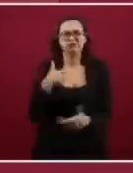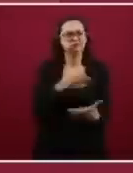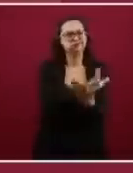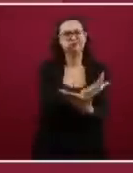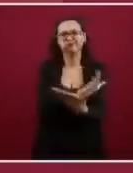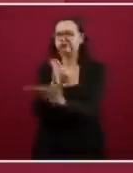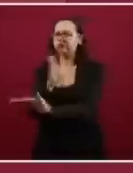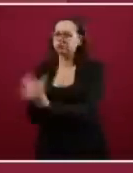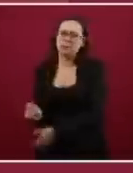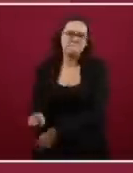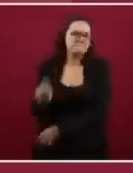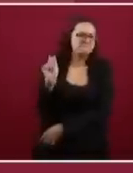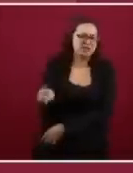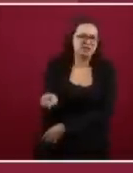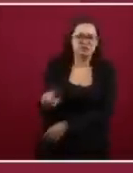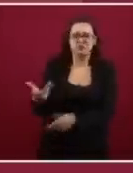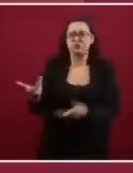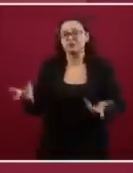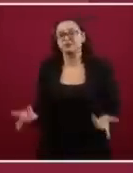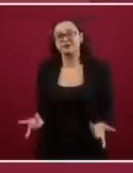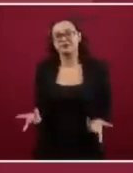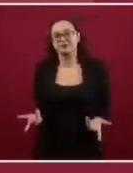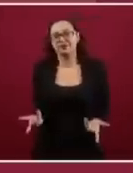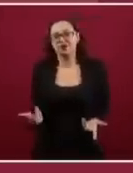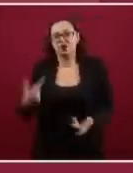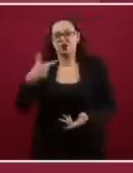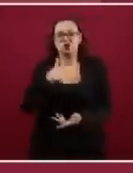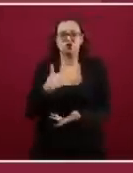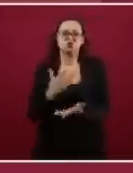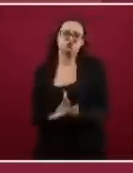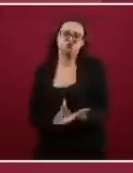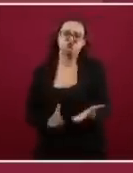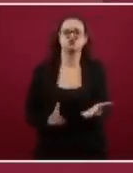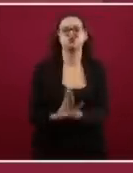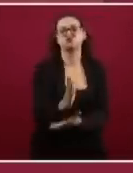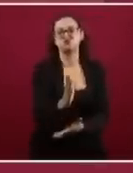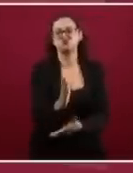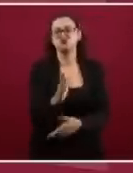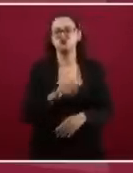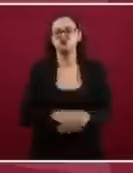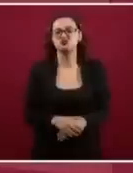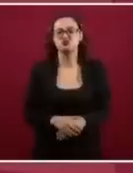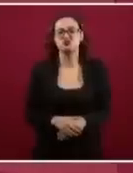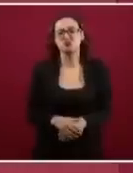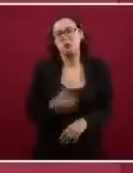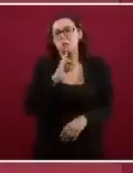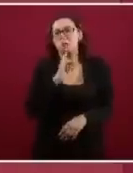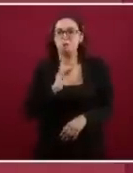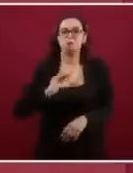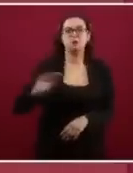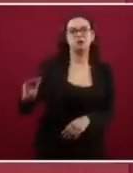mismo. Entonces, ni modo que pase yo y que no diga nada.